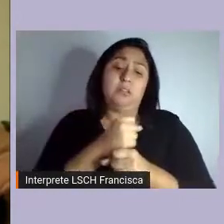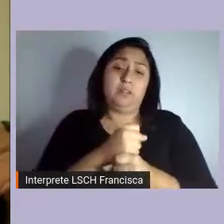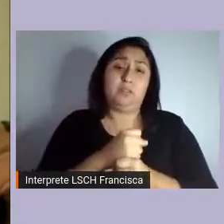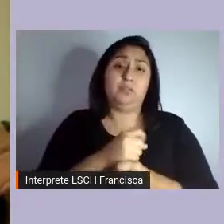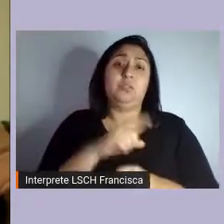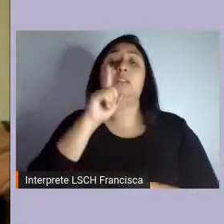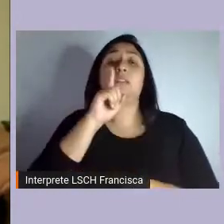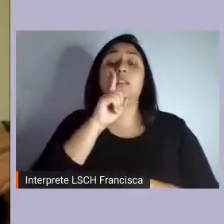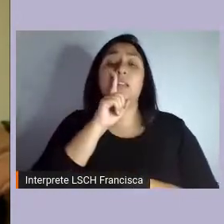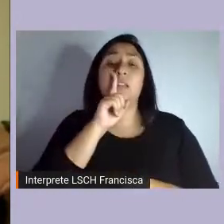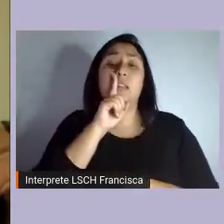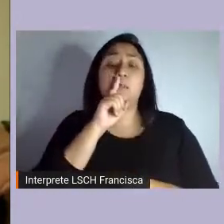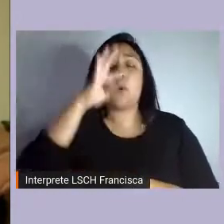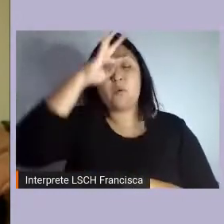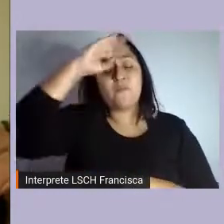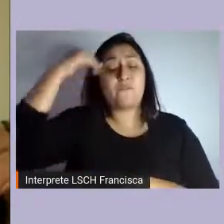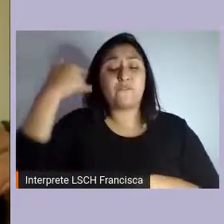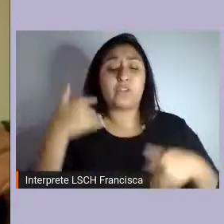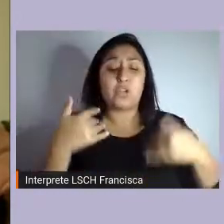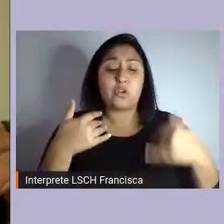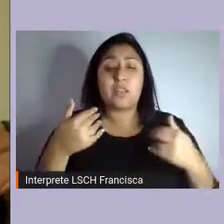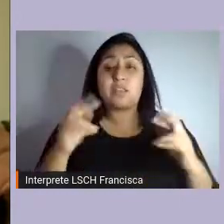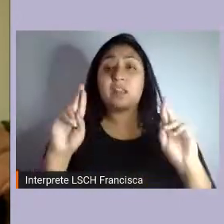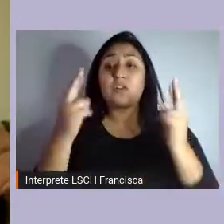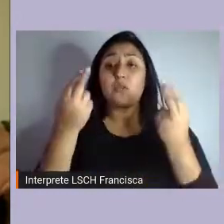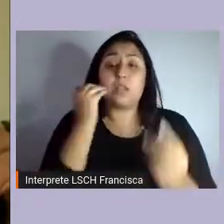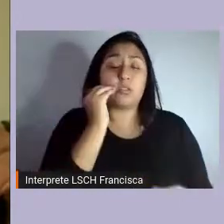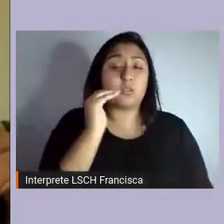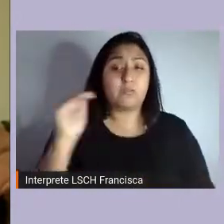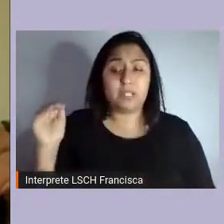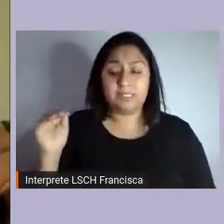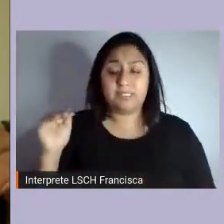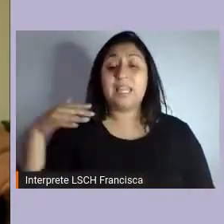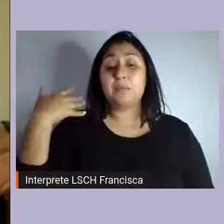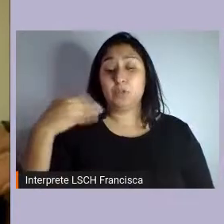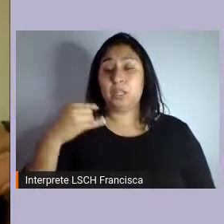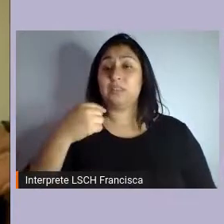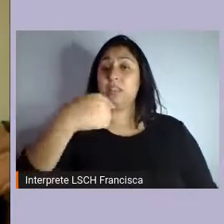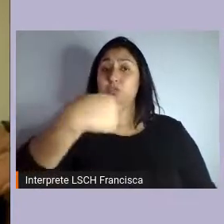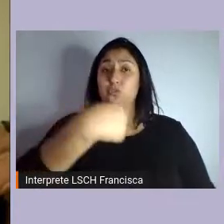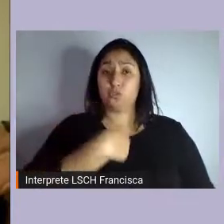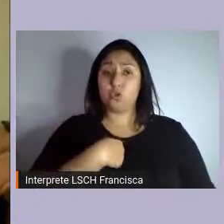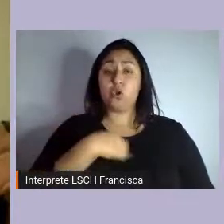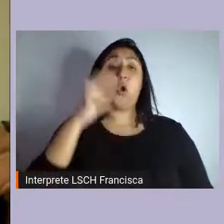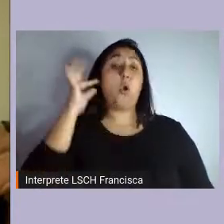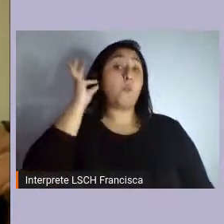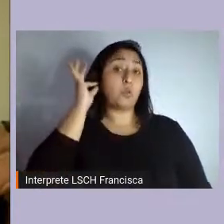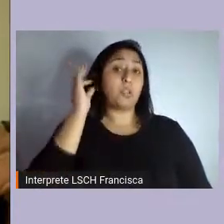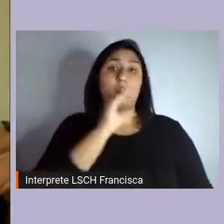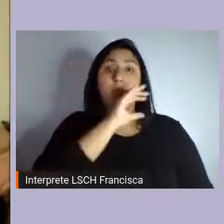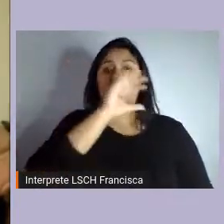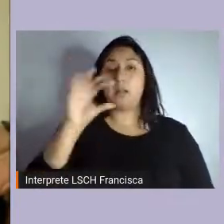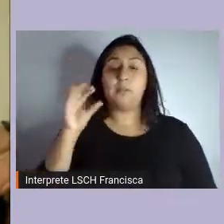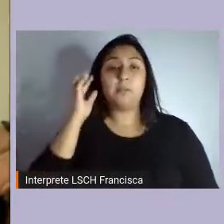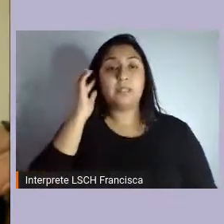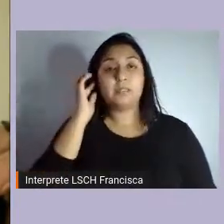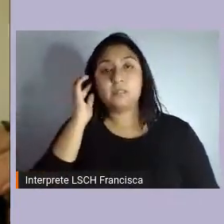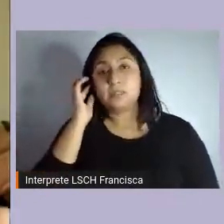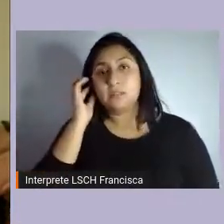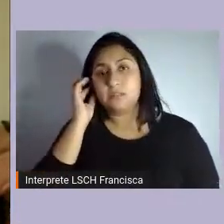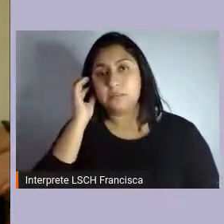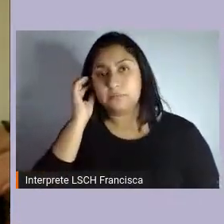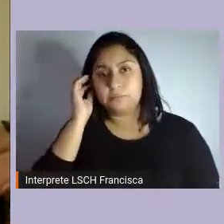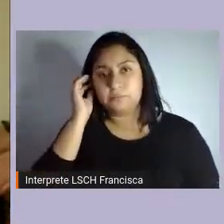su infancia. O sea, si hay algo importante en este yo de mujer campesina, es la infancia que está vivida